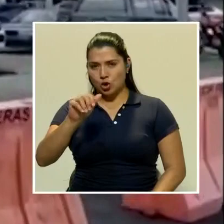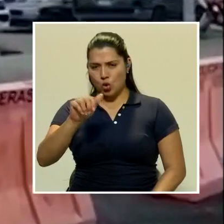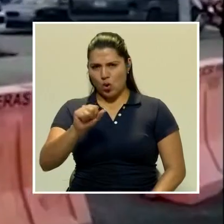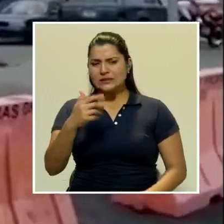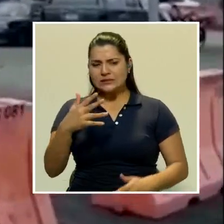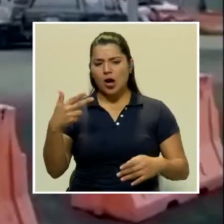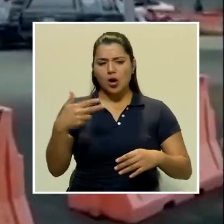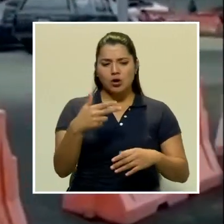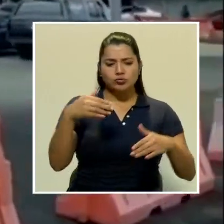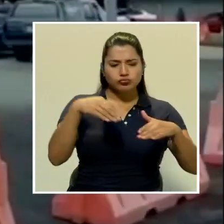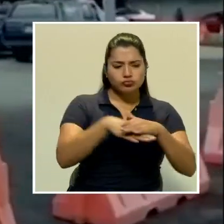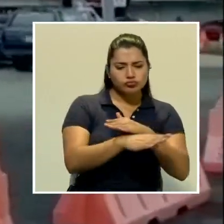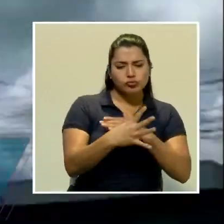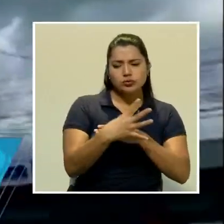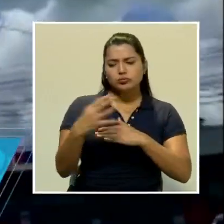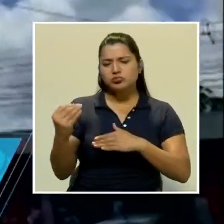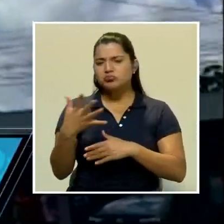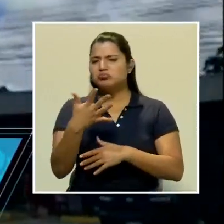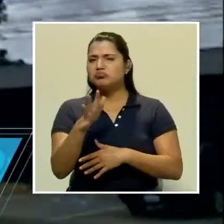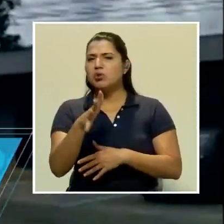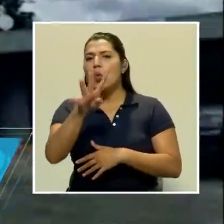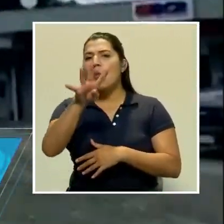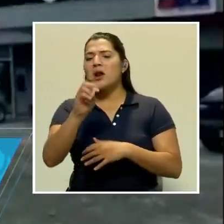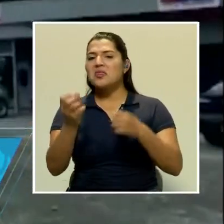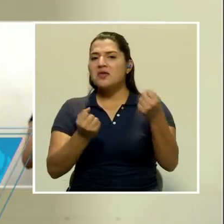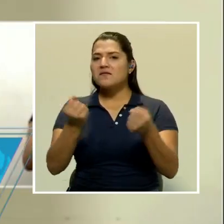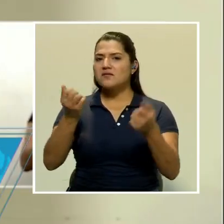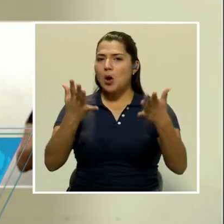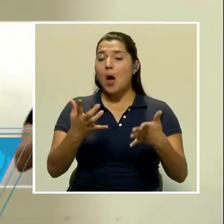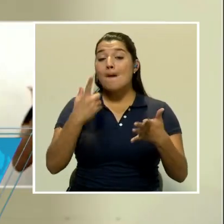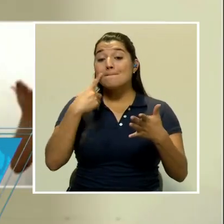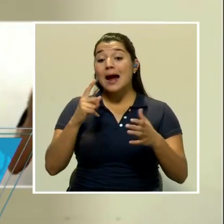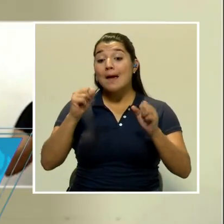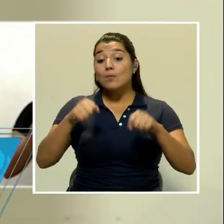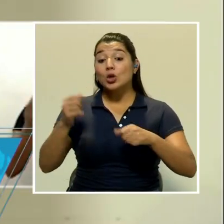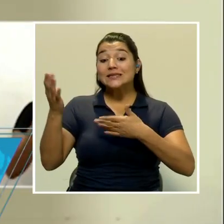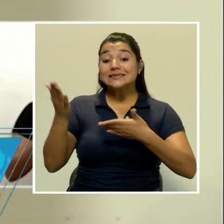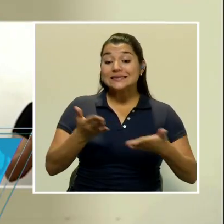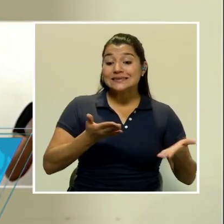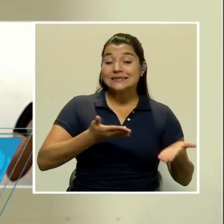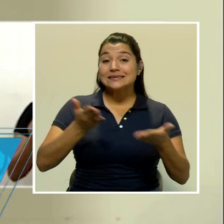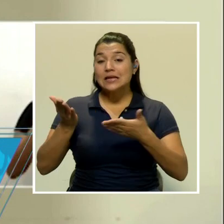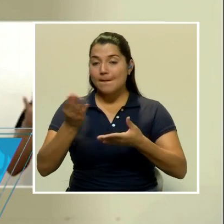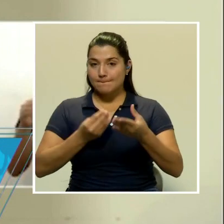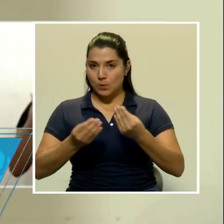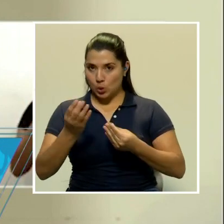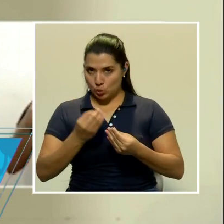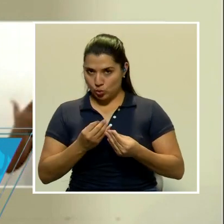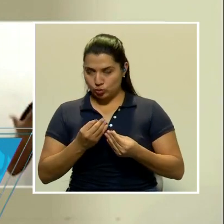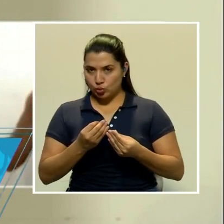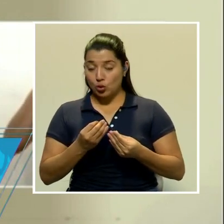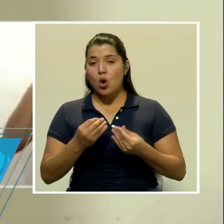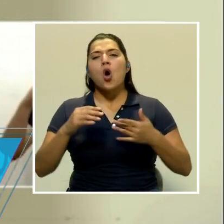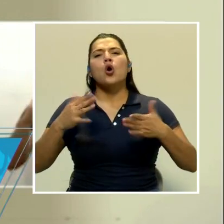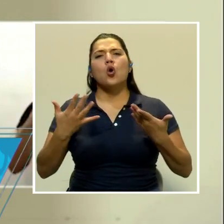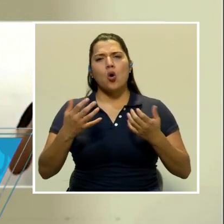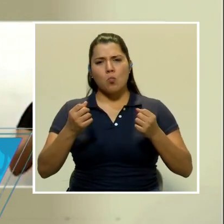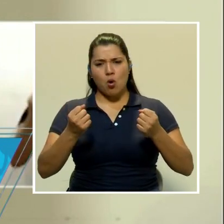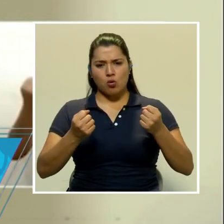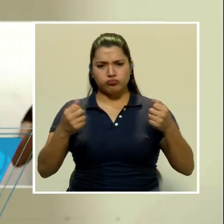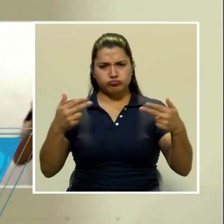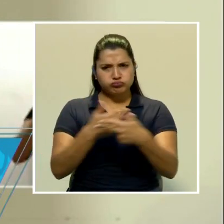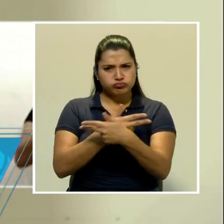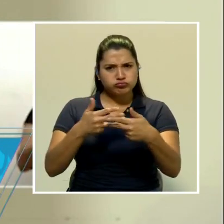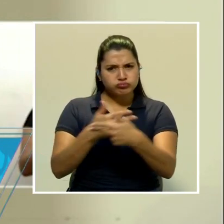poco más de 40 furgones de importación y exportación. Todo ello se ha venido dando ya sea con un dispositivo de